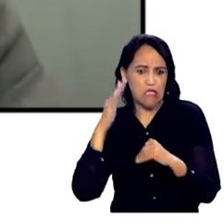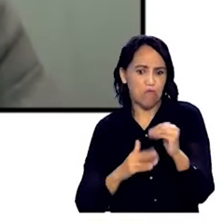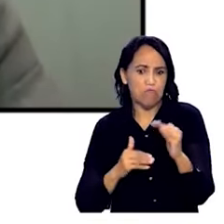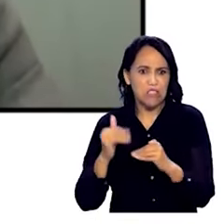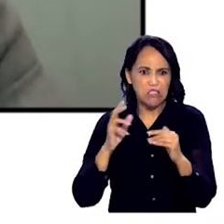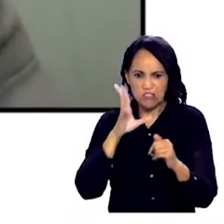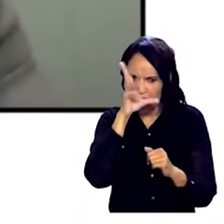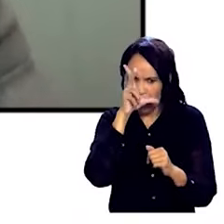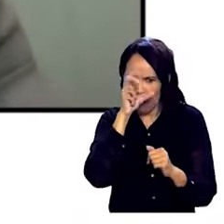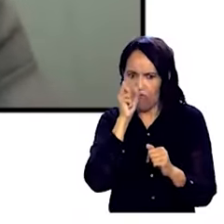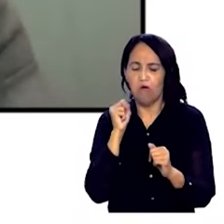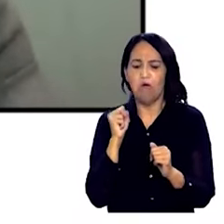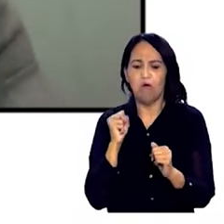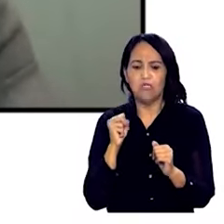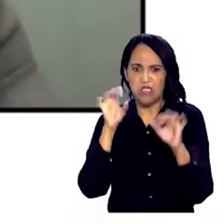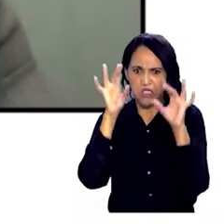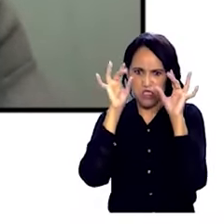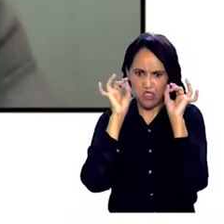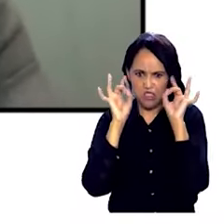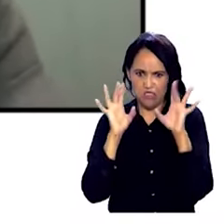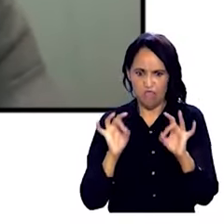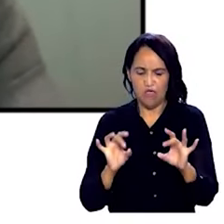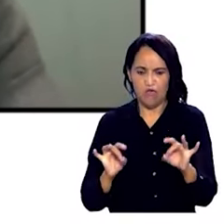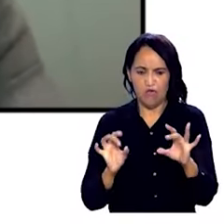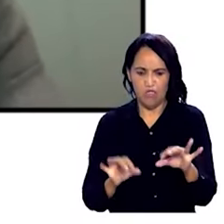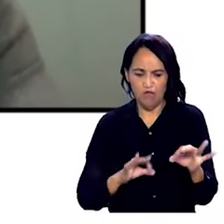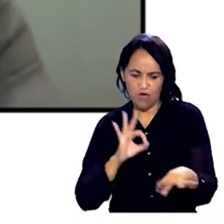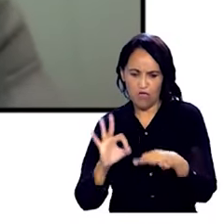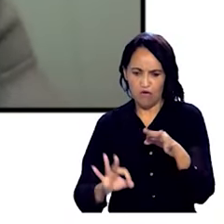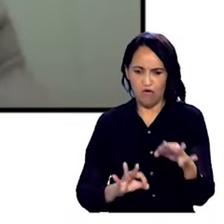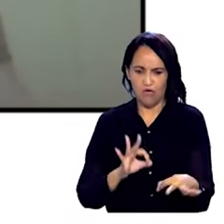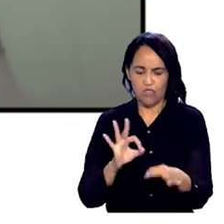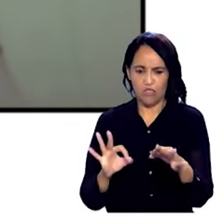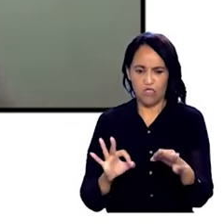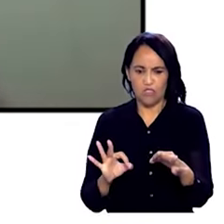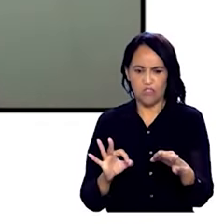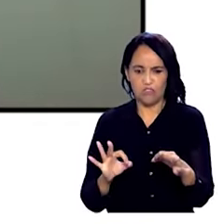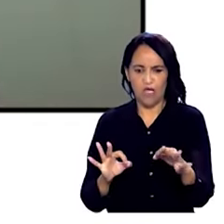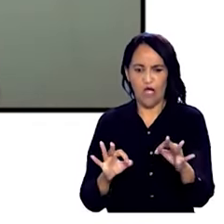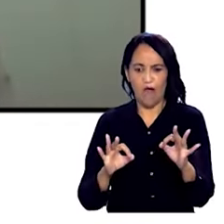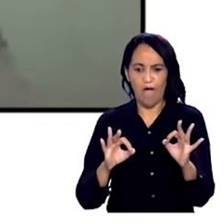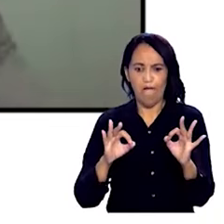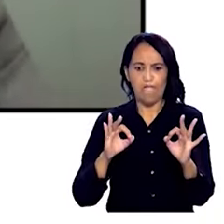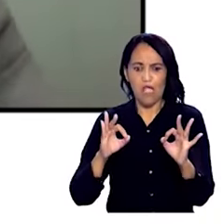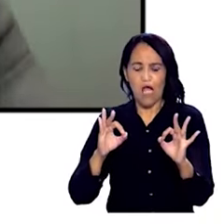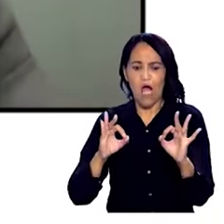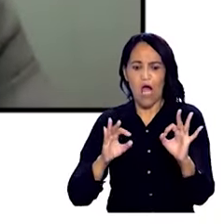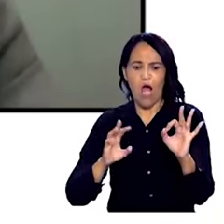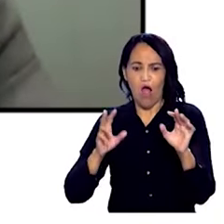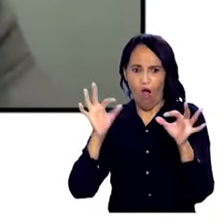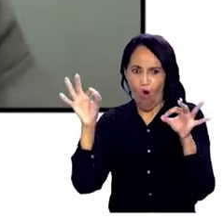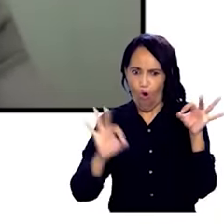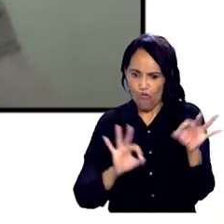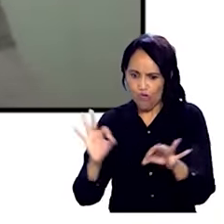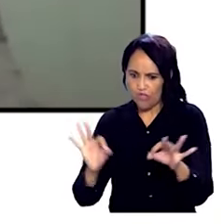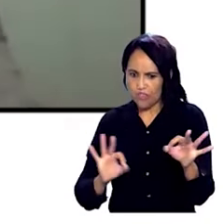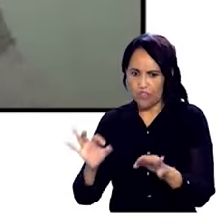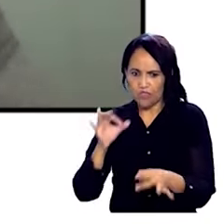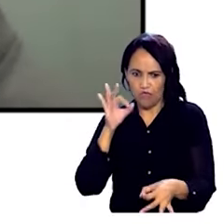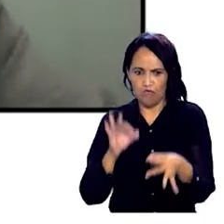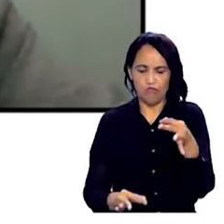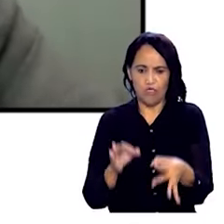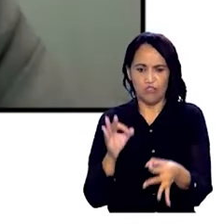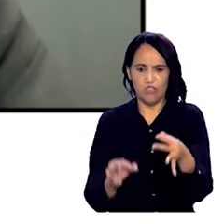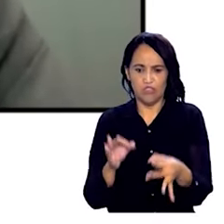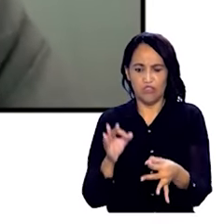para organizar administración de justicia y tiene en paralelo una justicia Federal que tiene